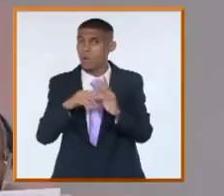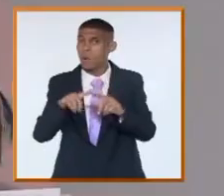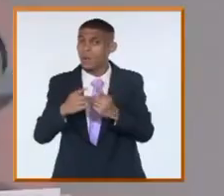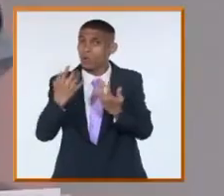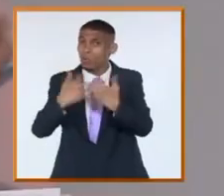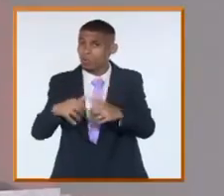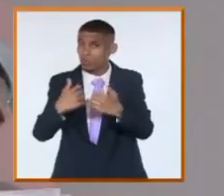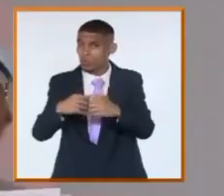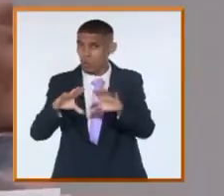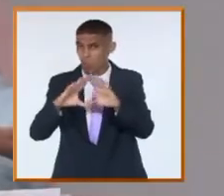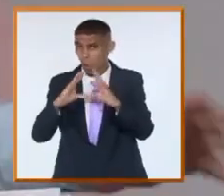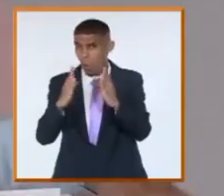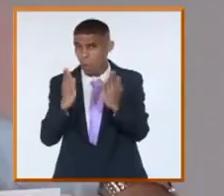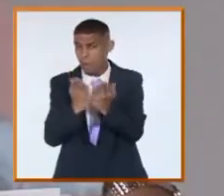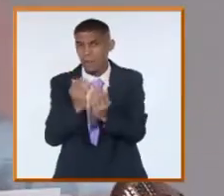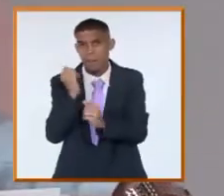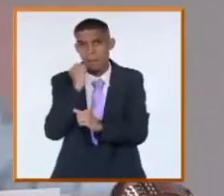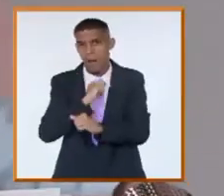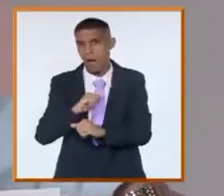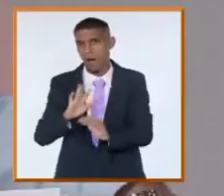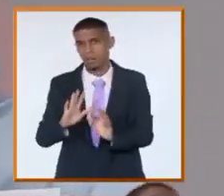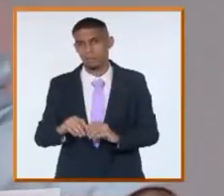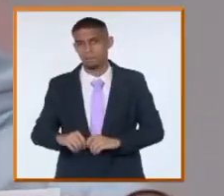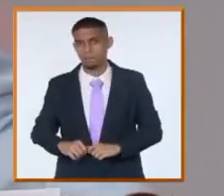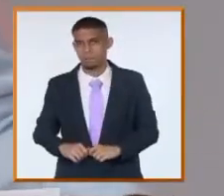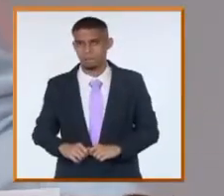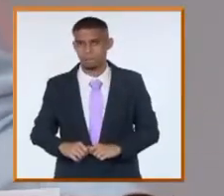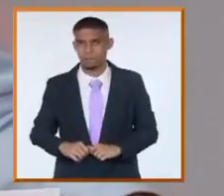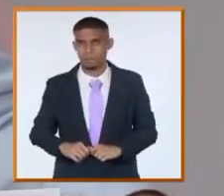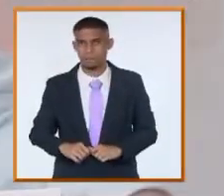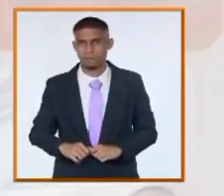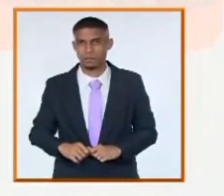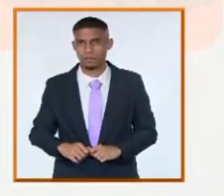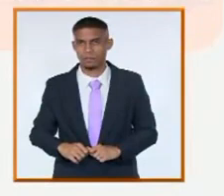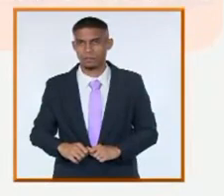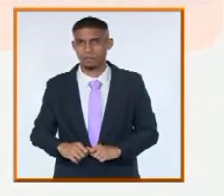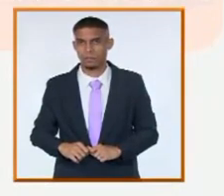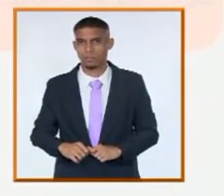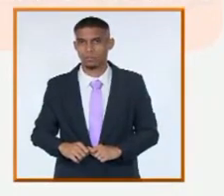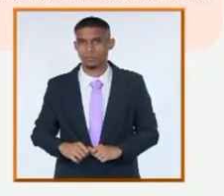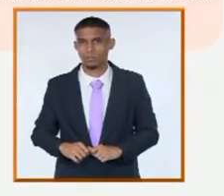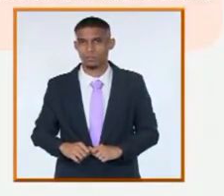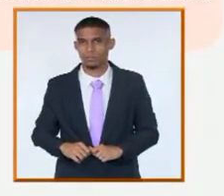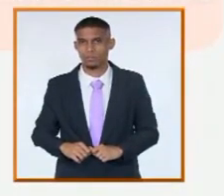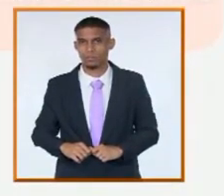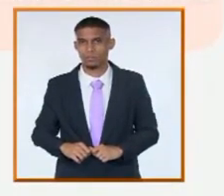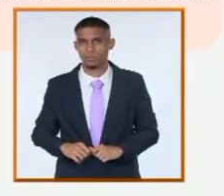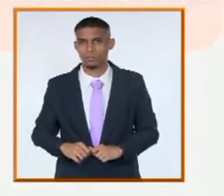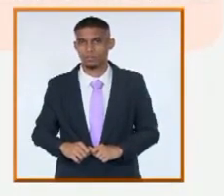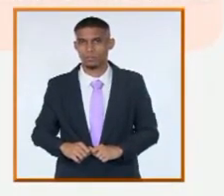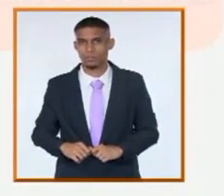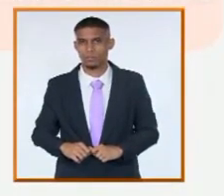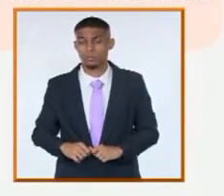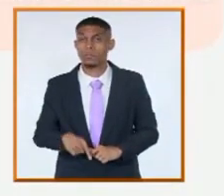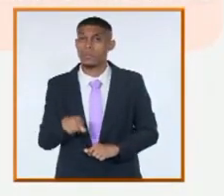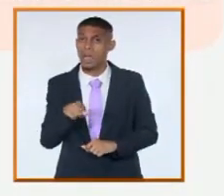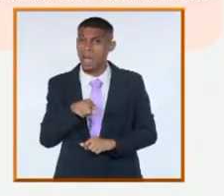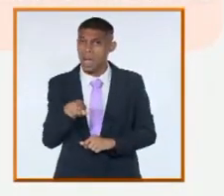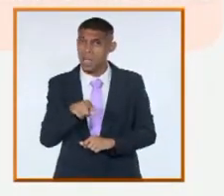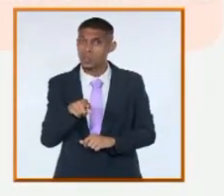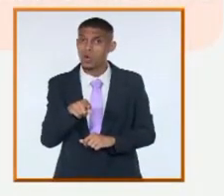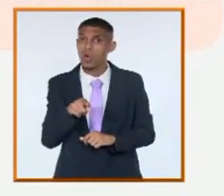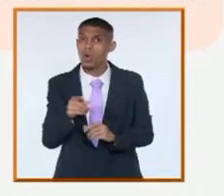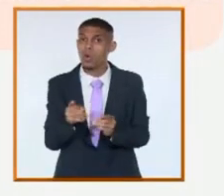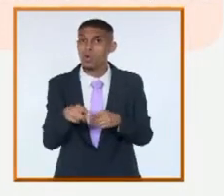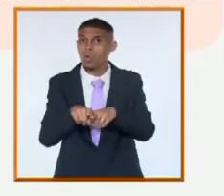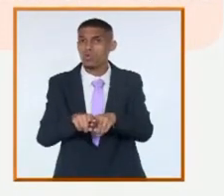concreta es más que lo que estamos produciendo hoy en la industria del cemento y además eso se incrementaría